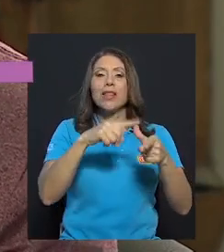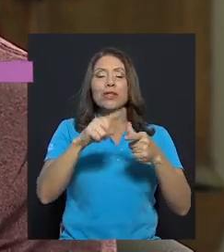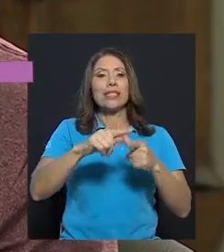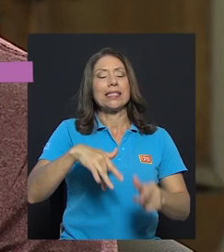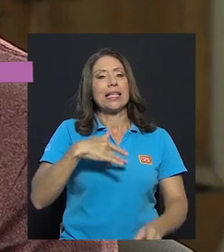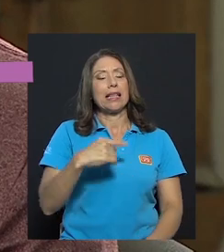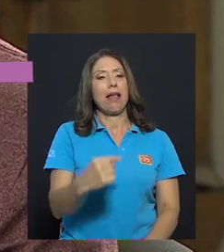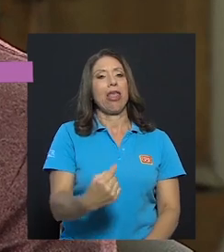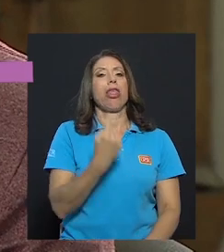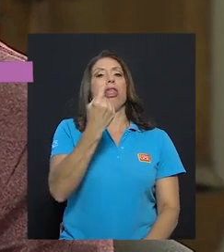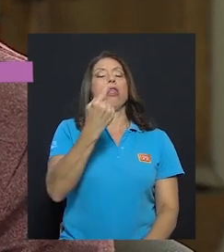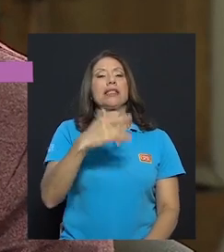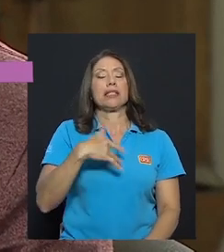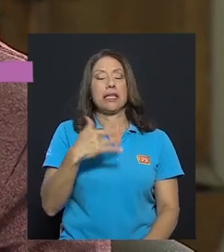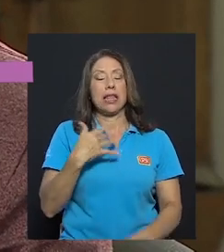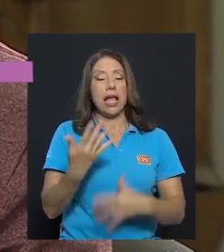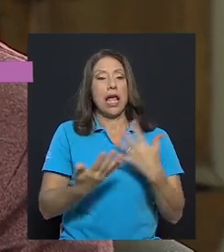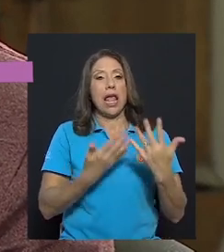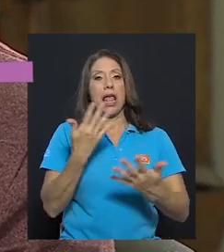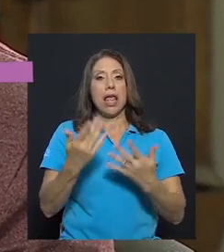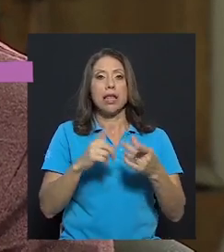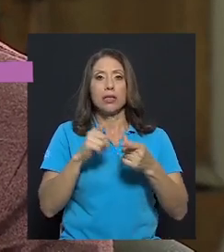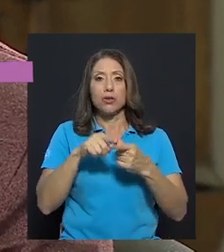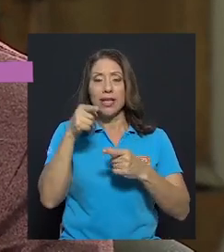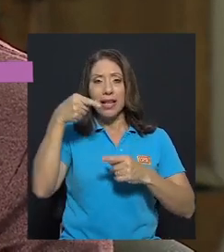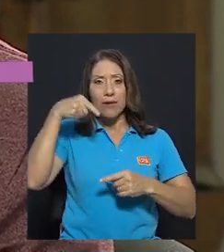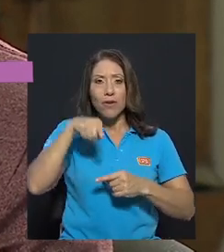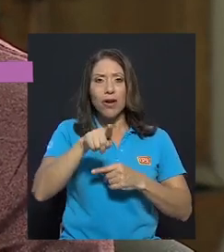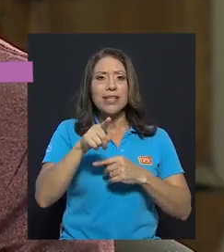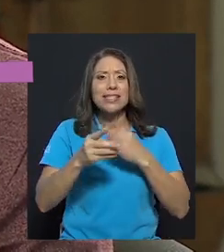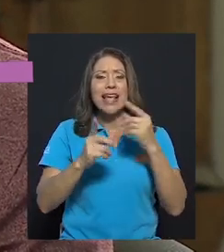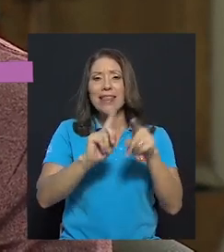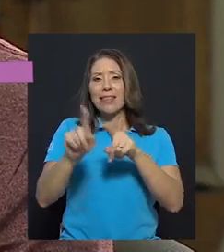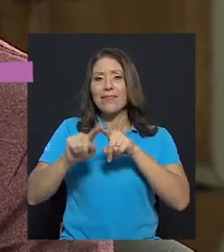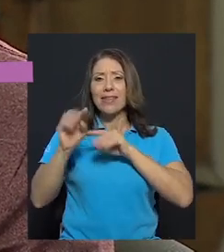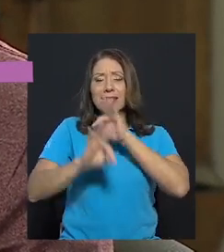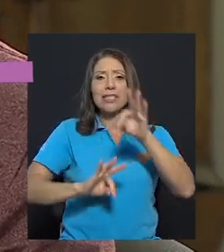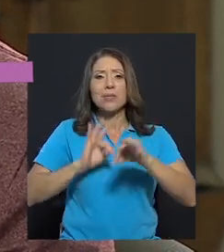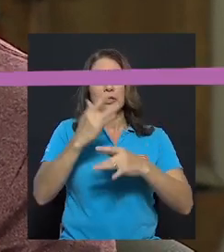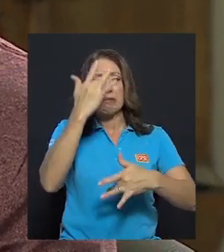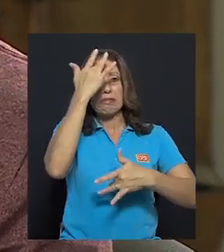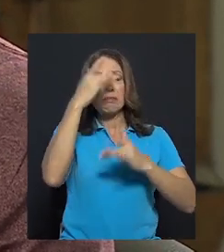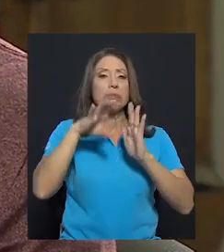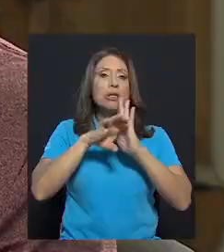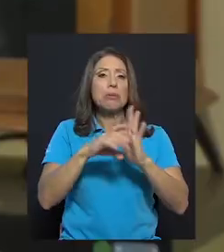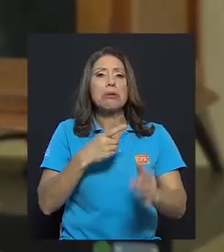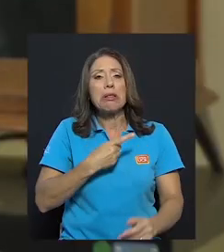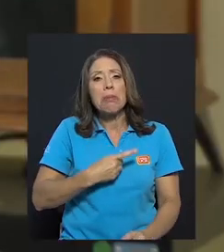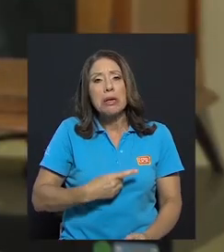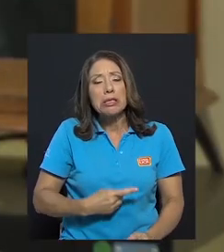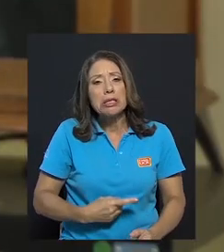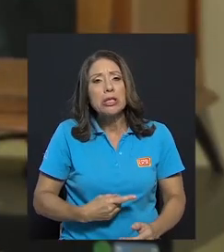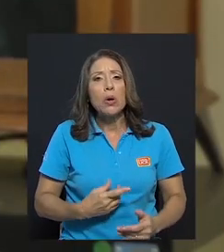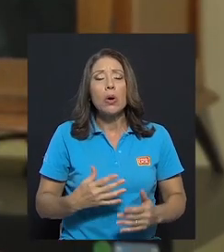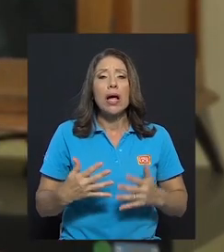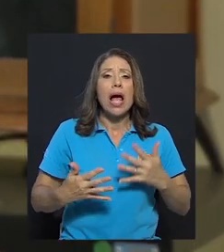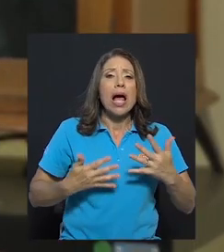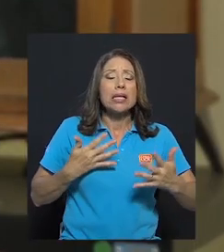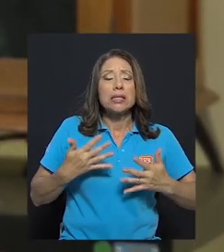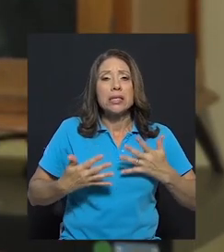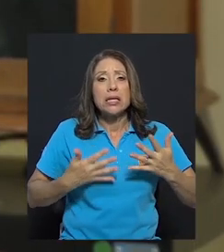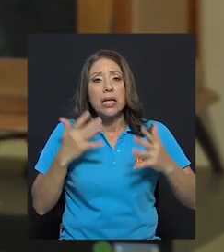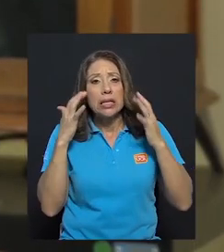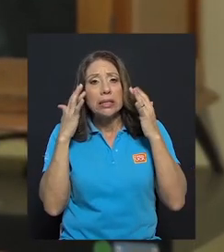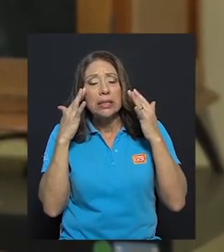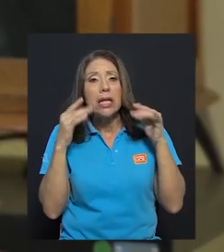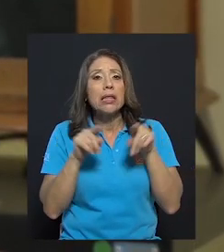se sienten ofendidos, y es donde la violencia recae a ciertos tipos de enfermedades como la depresión, la ansiedad, inclusive